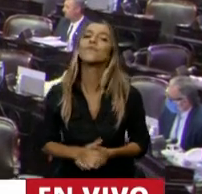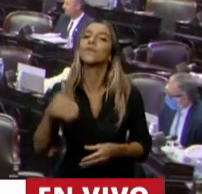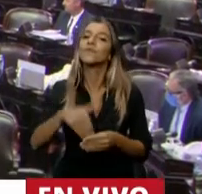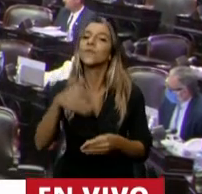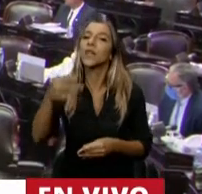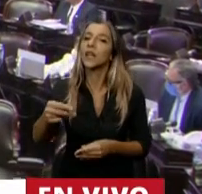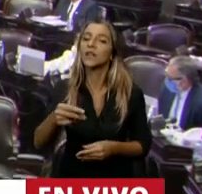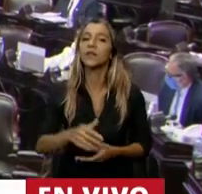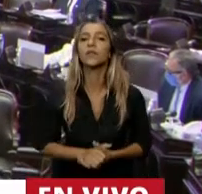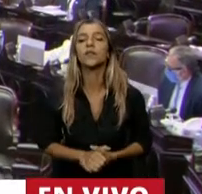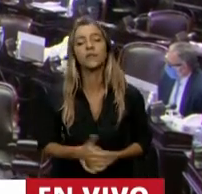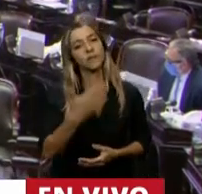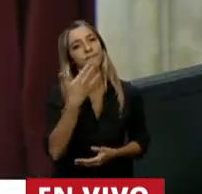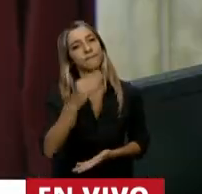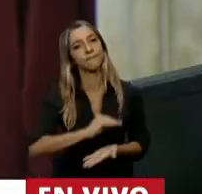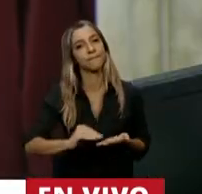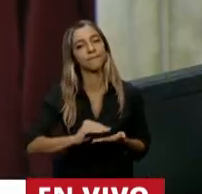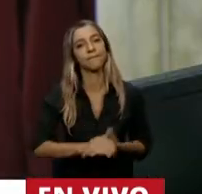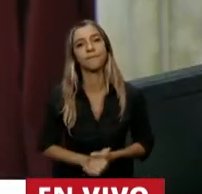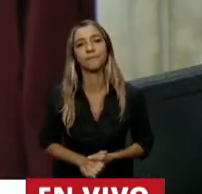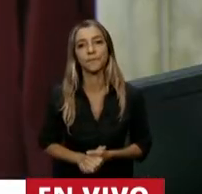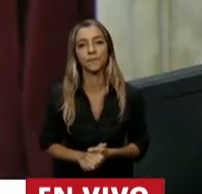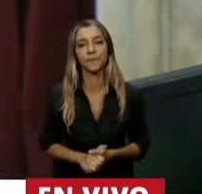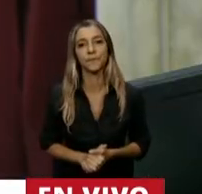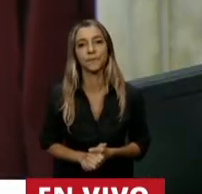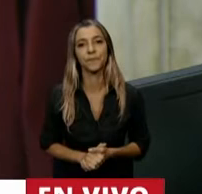Negativo. Gracias, diputada.